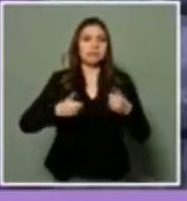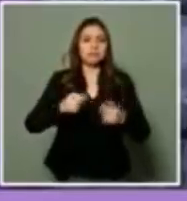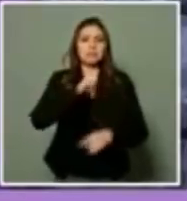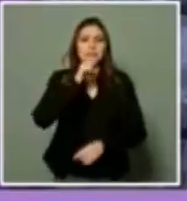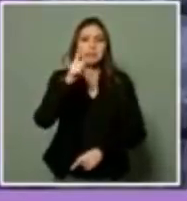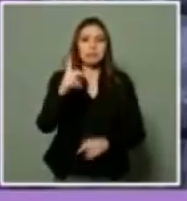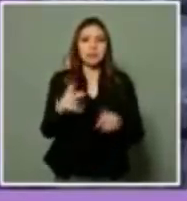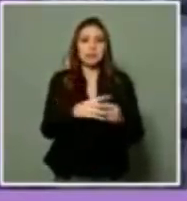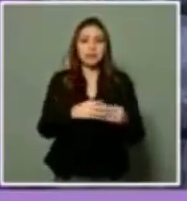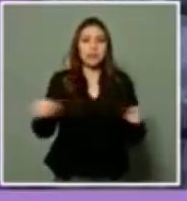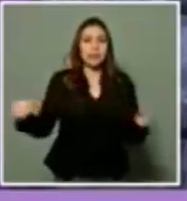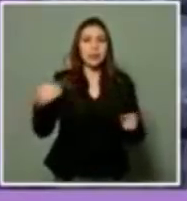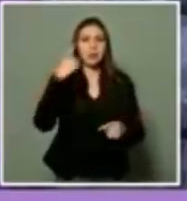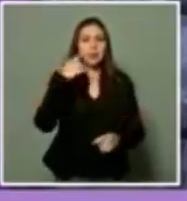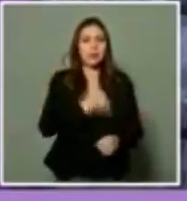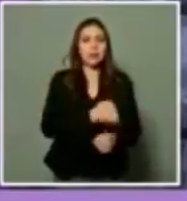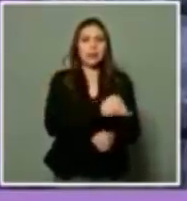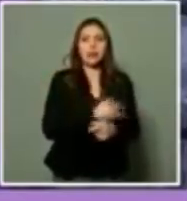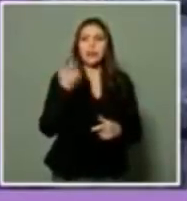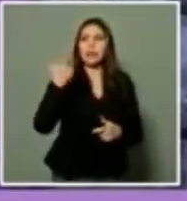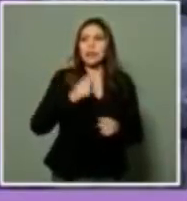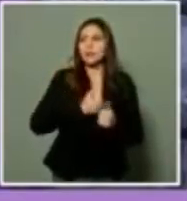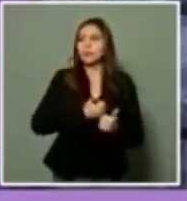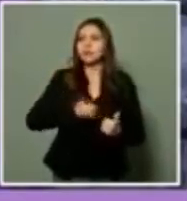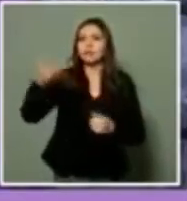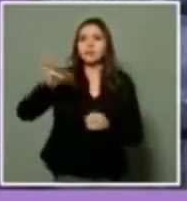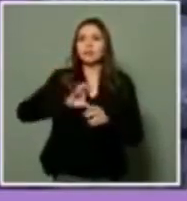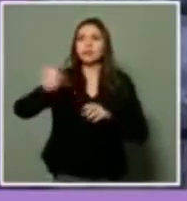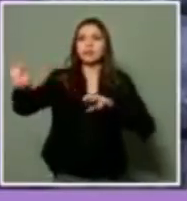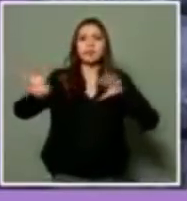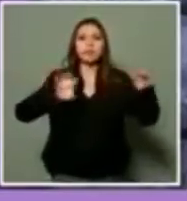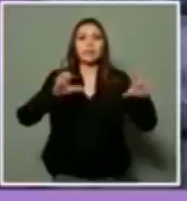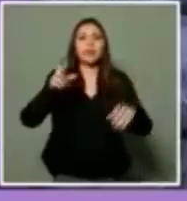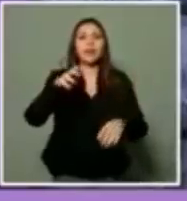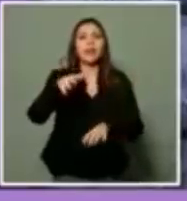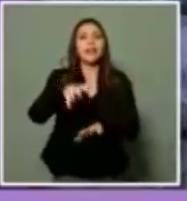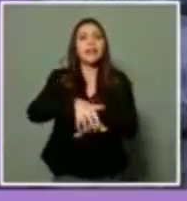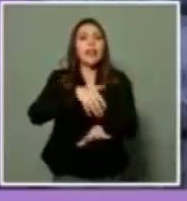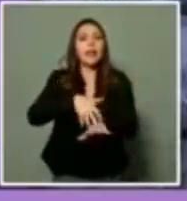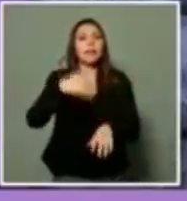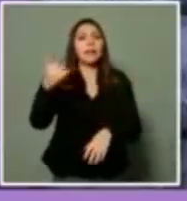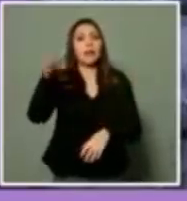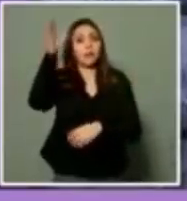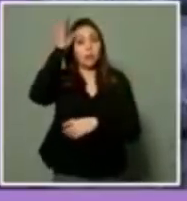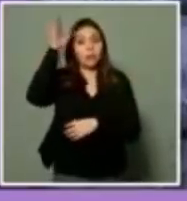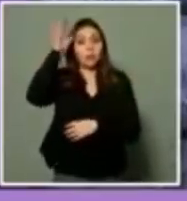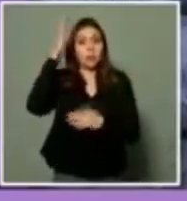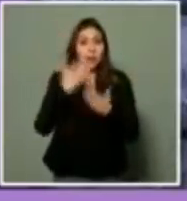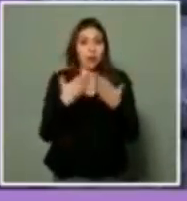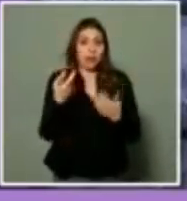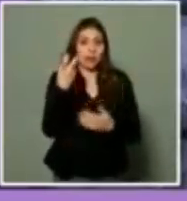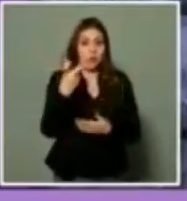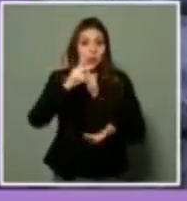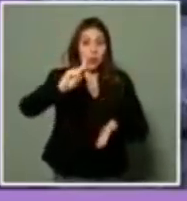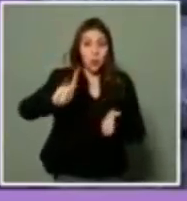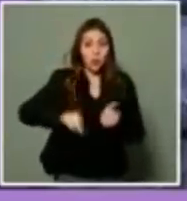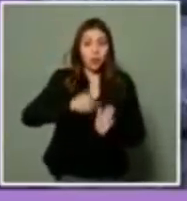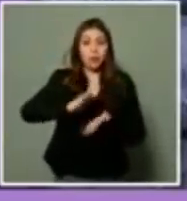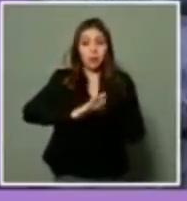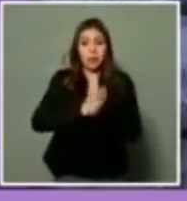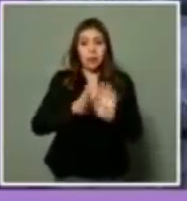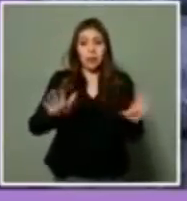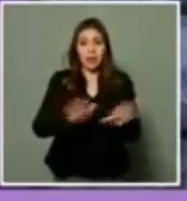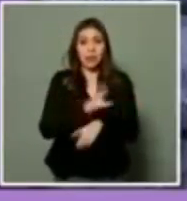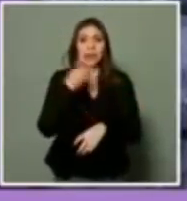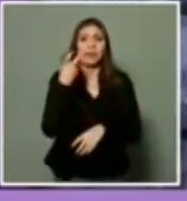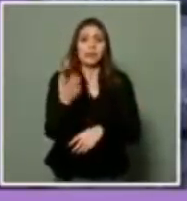Iztapalapa. Se llevaron el dinero a Cuauhtémoc y se lo llevaron a Tlalpan. ¿Ese es el cambio que quieres traer? Nuevamente te vuelvo a mostrar la gráfica. Aquí está